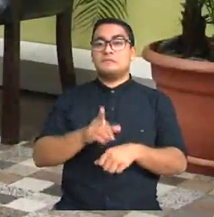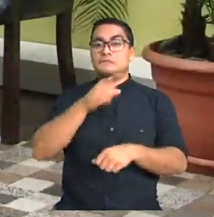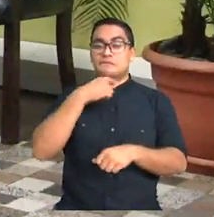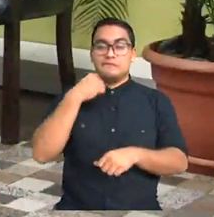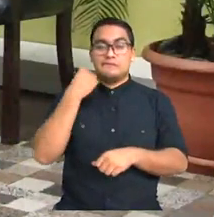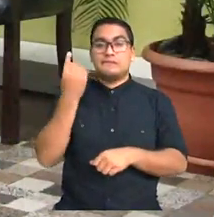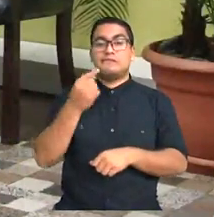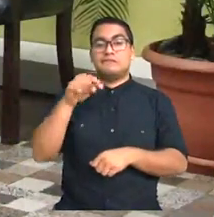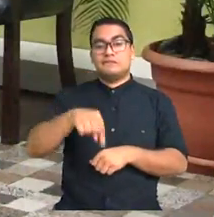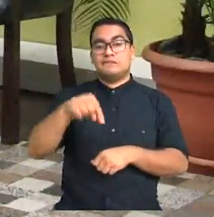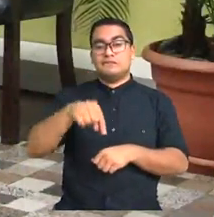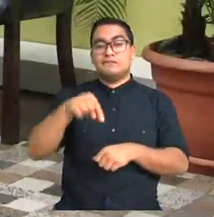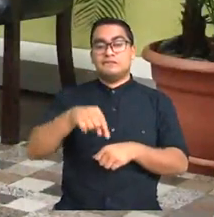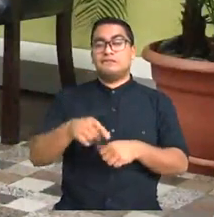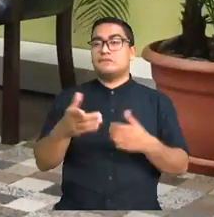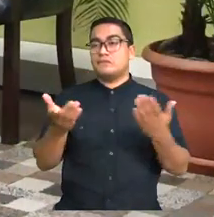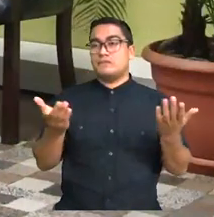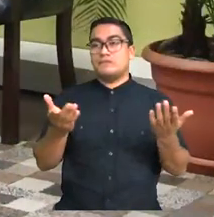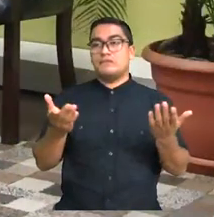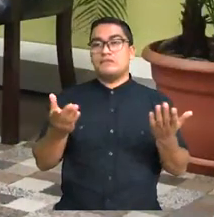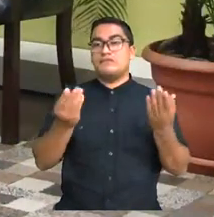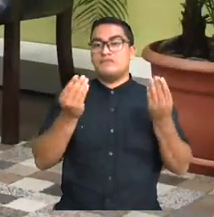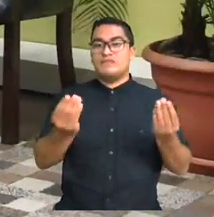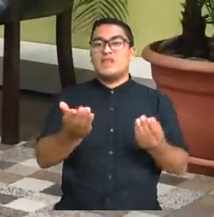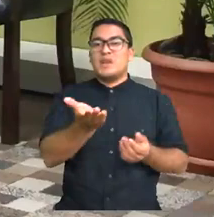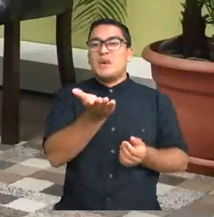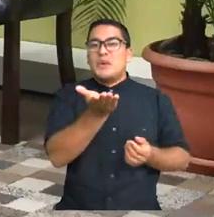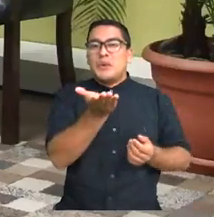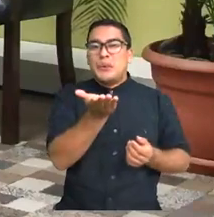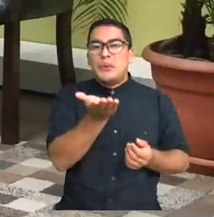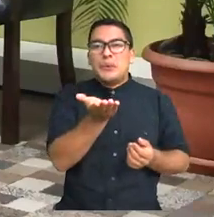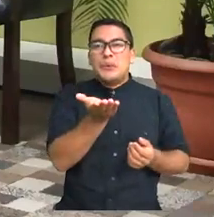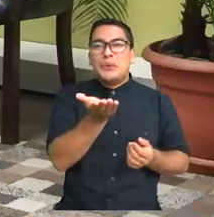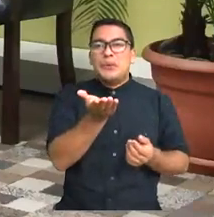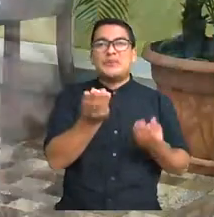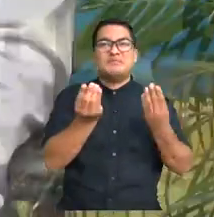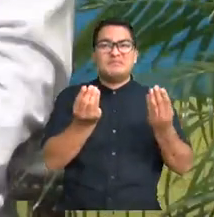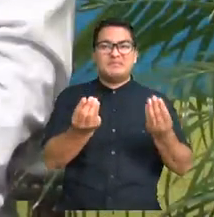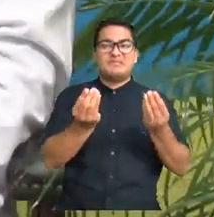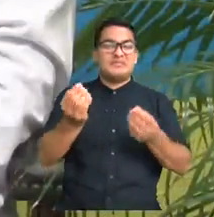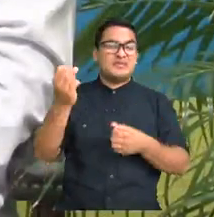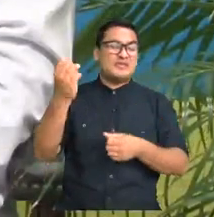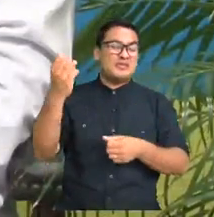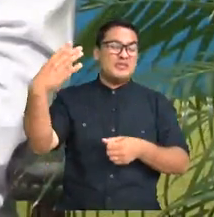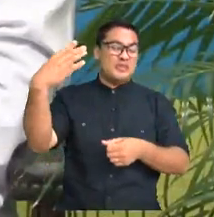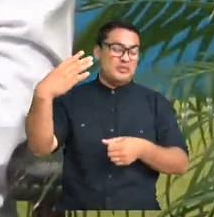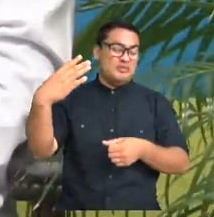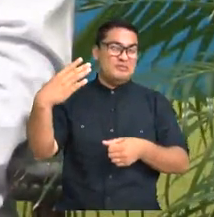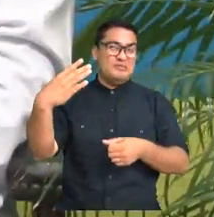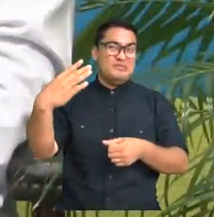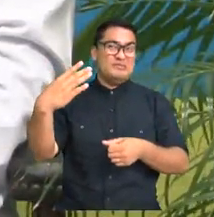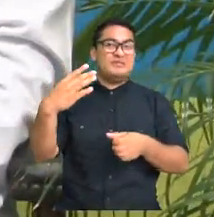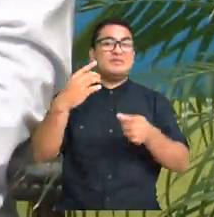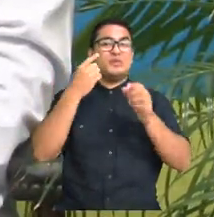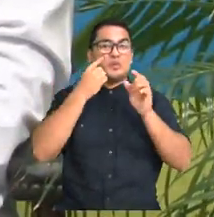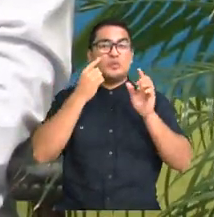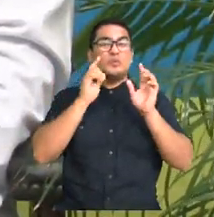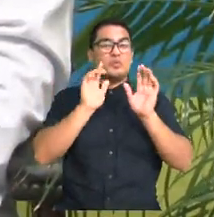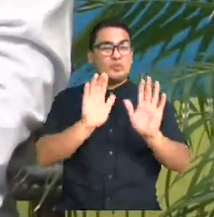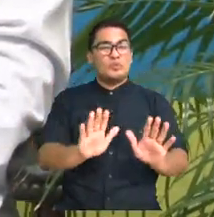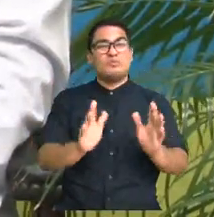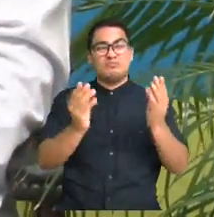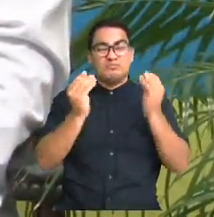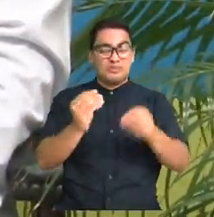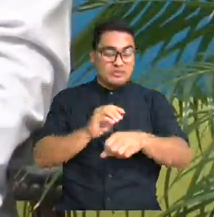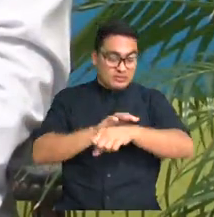ahorita en esta época en donde hay mucho polvo, hay mucho sol, es cuando tenemos que tener mucho más cuidado con